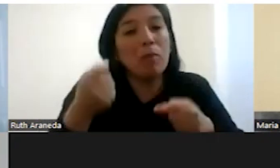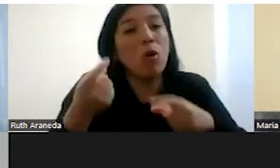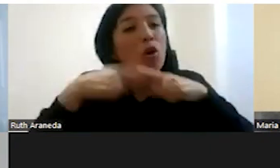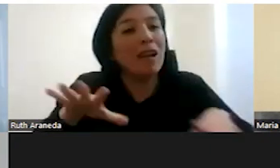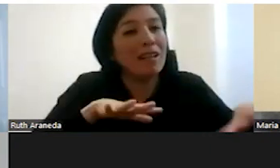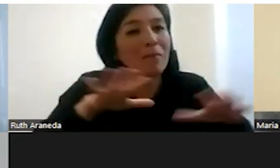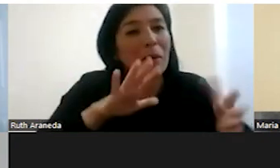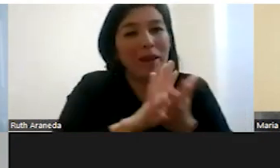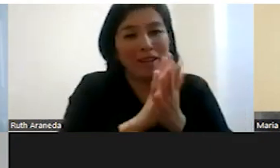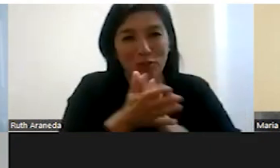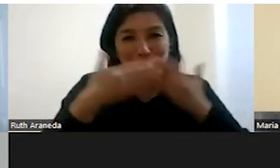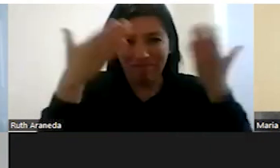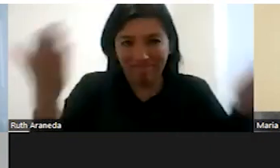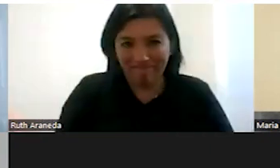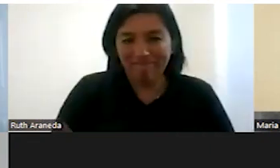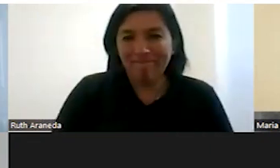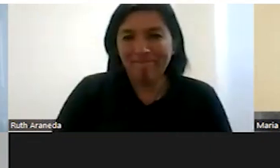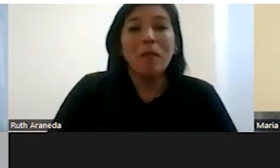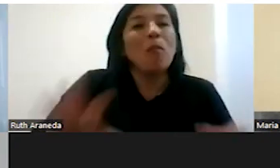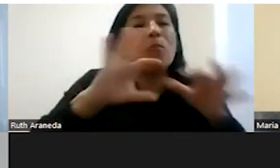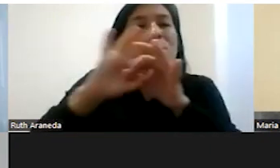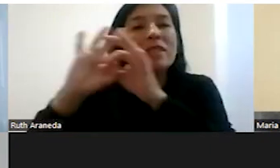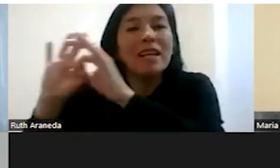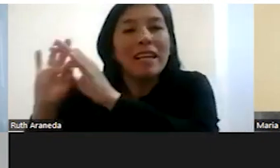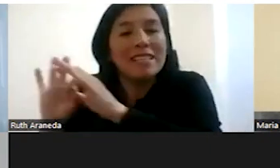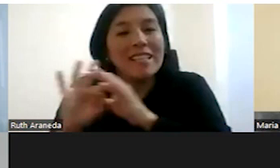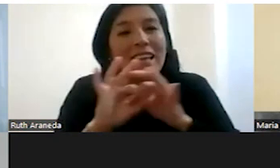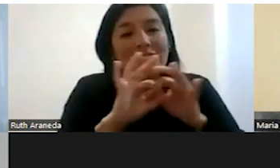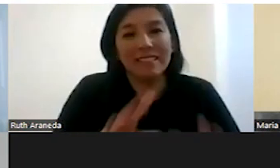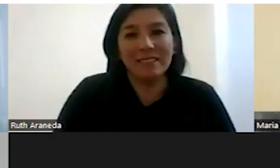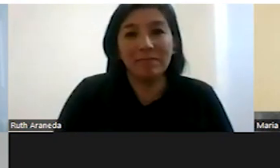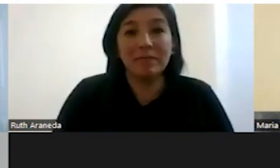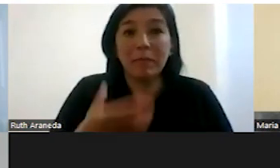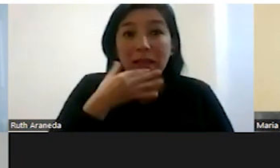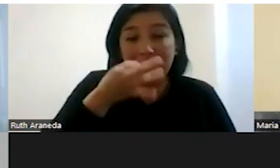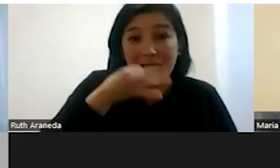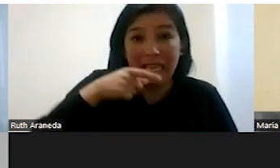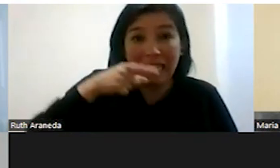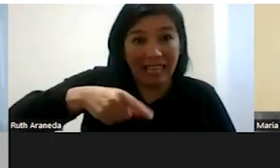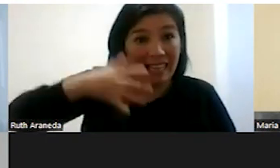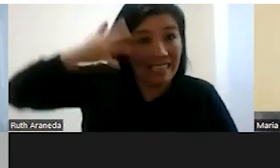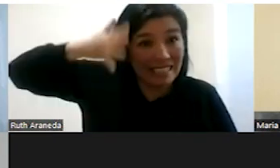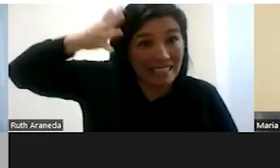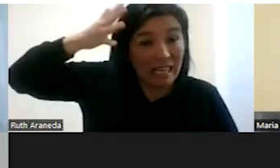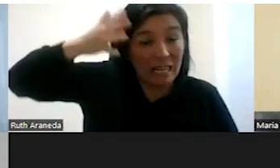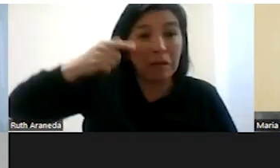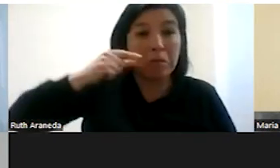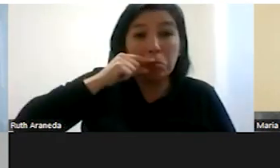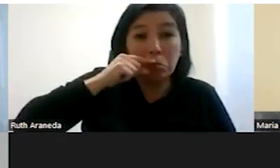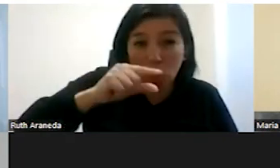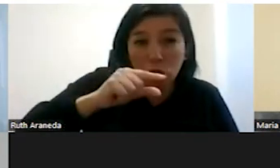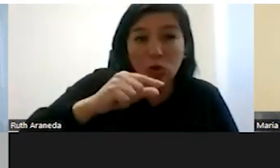a todos ustedes. Muchas gracias, Ivonne. Comentarles que esta charla en los próximos días va a